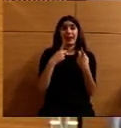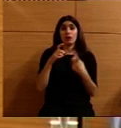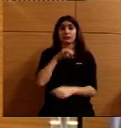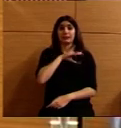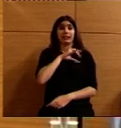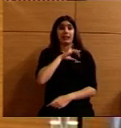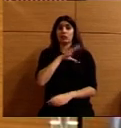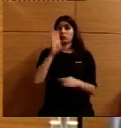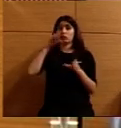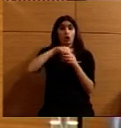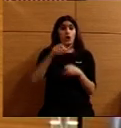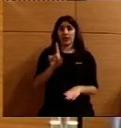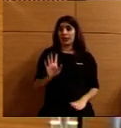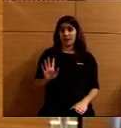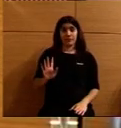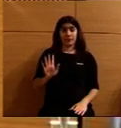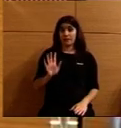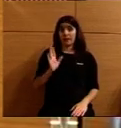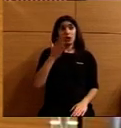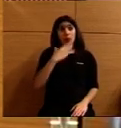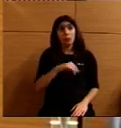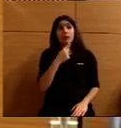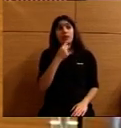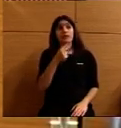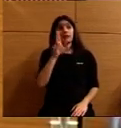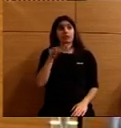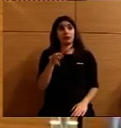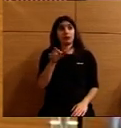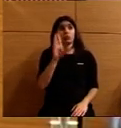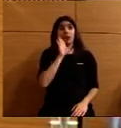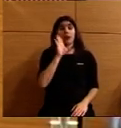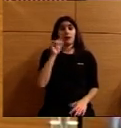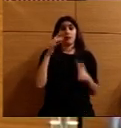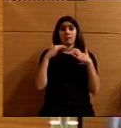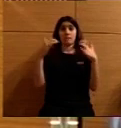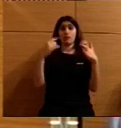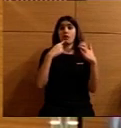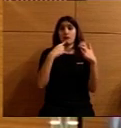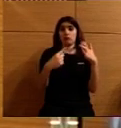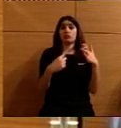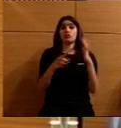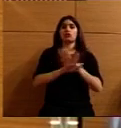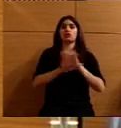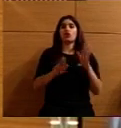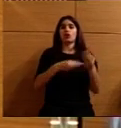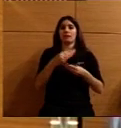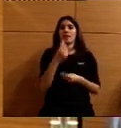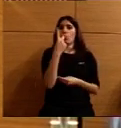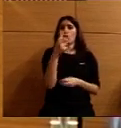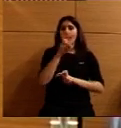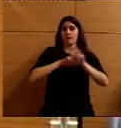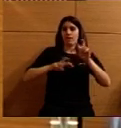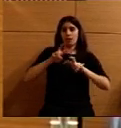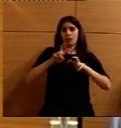sindicats. Le podría decir el que vostè va a decir en este plenari. Que no es que se haría una